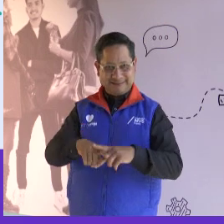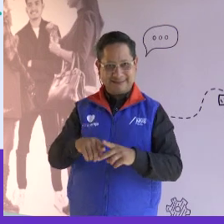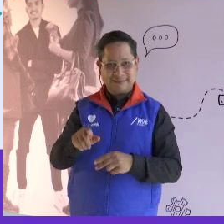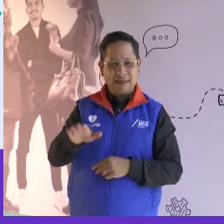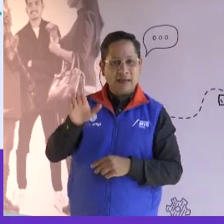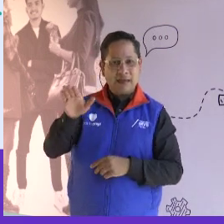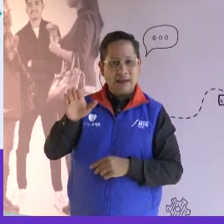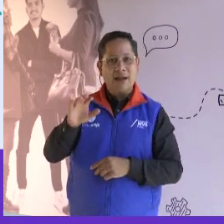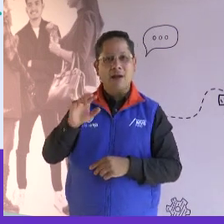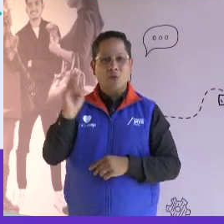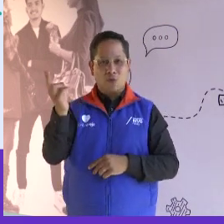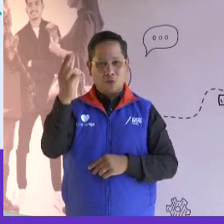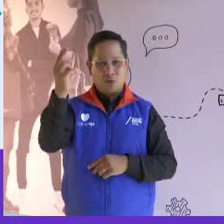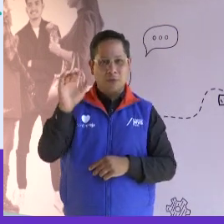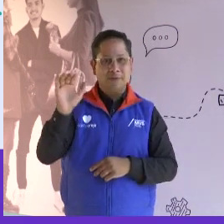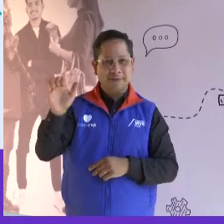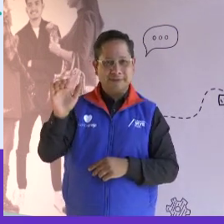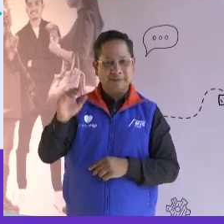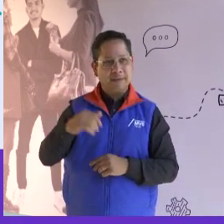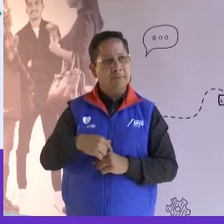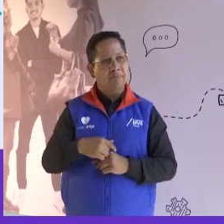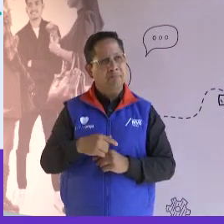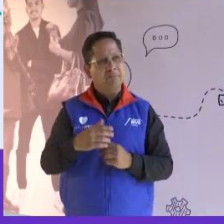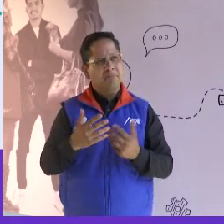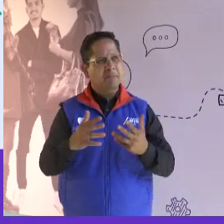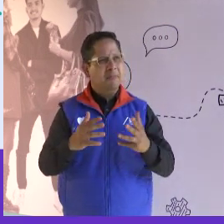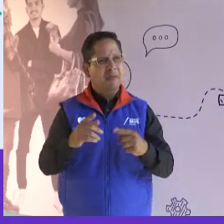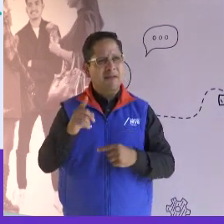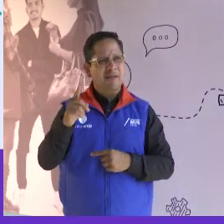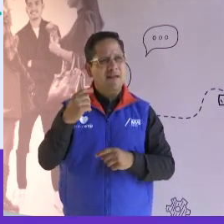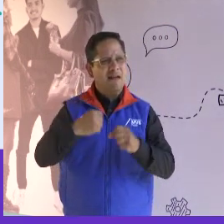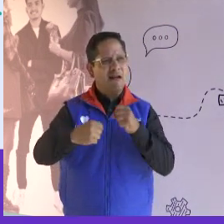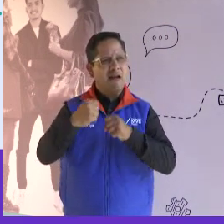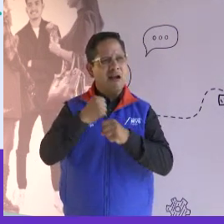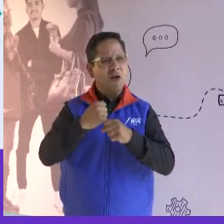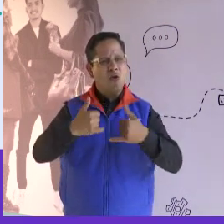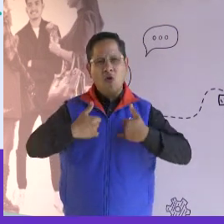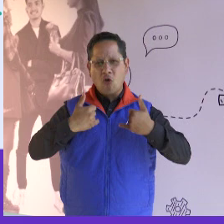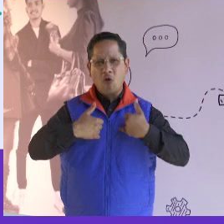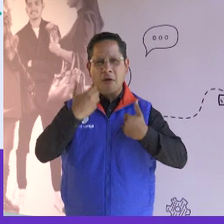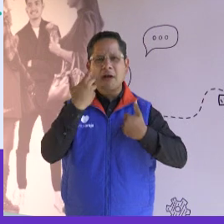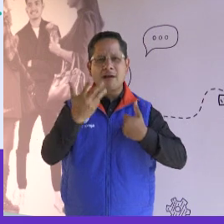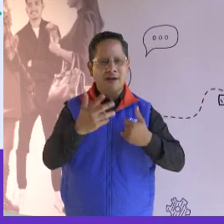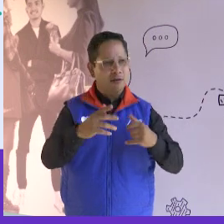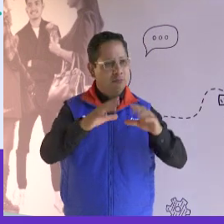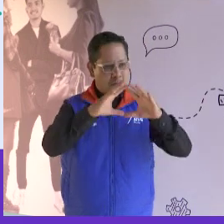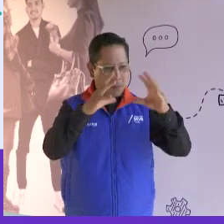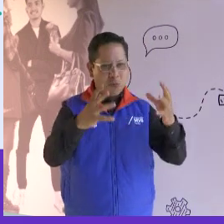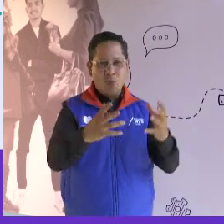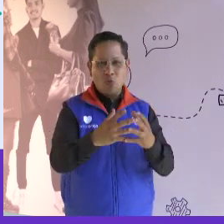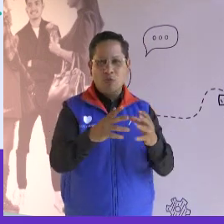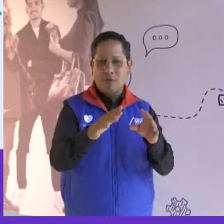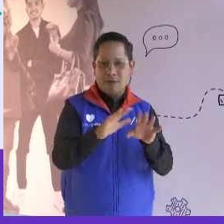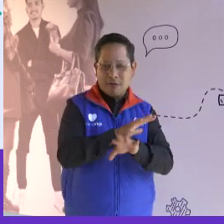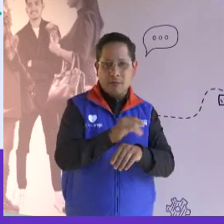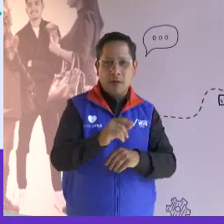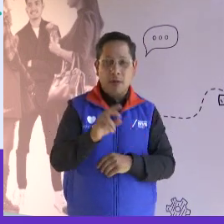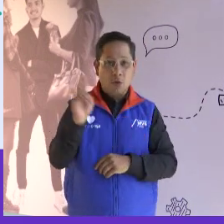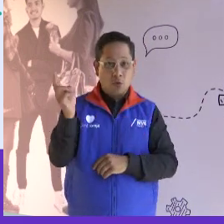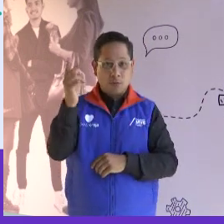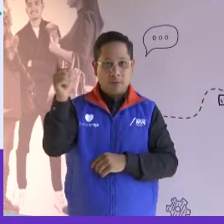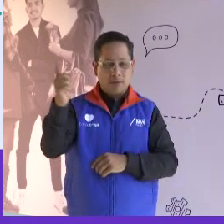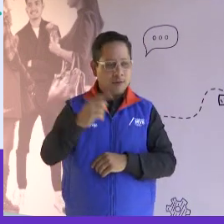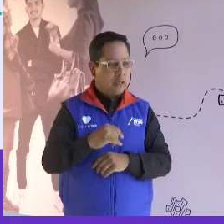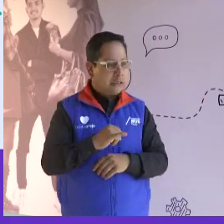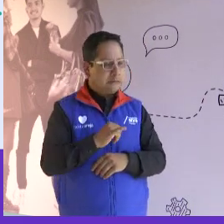a la universidad para un premio que en aquel salía, entonces era para jóvenes de cambio climático. Y la universidad nos dijo, sí, pero tienen